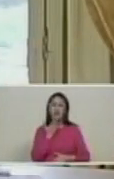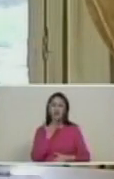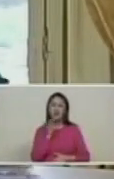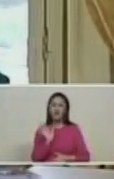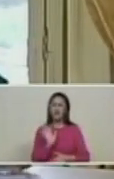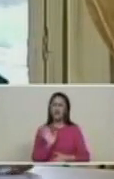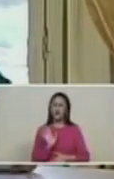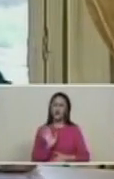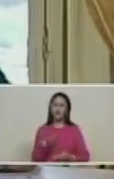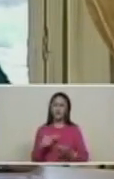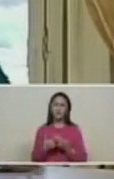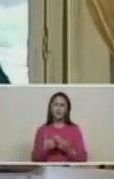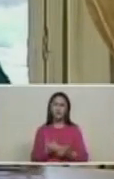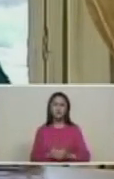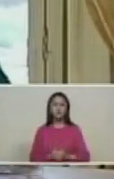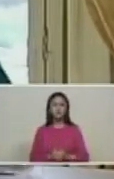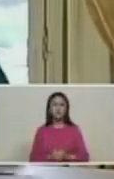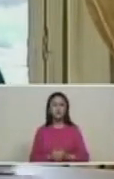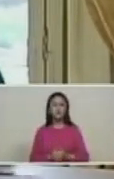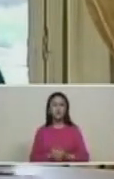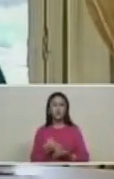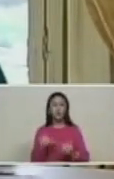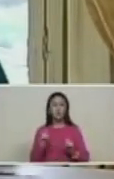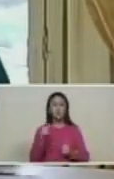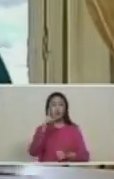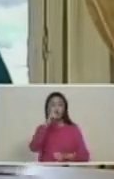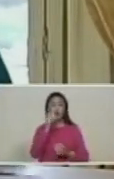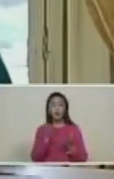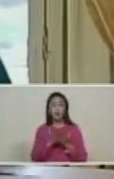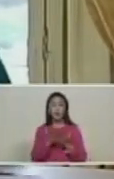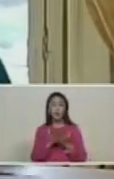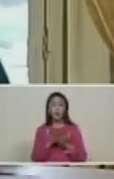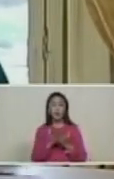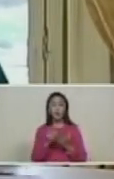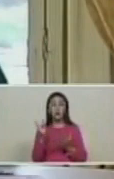etcétera, etcétera. Bueno, estamos hoy empezando el año escolar